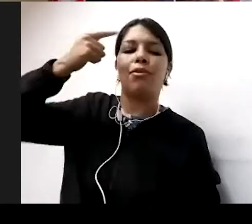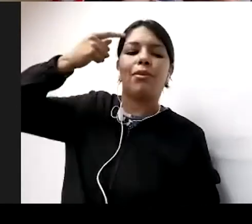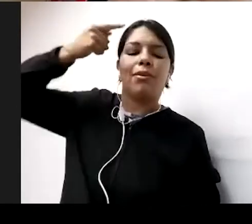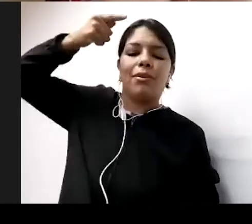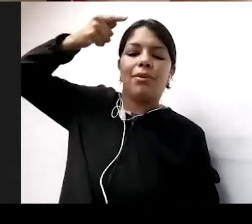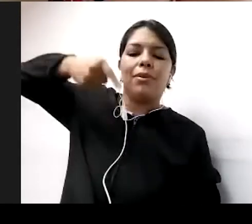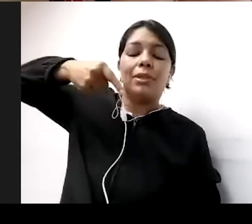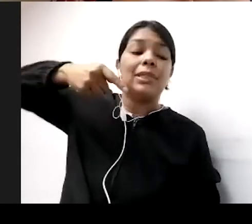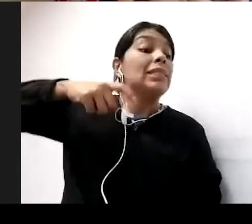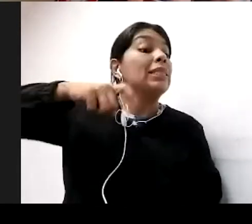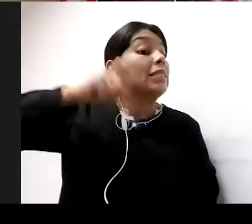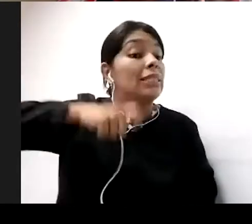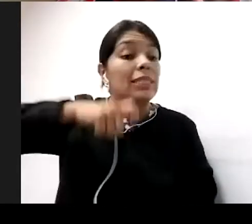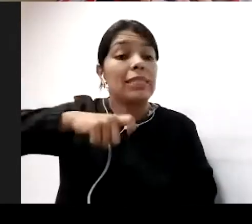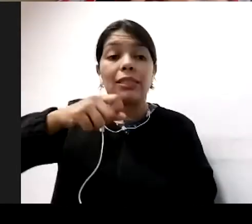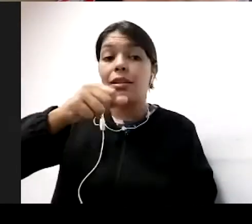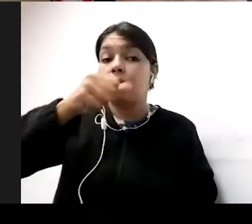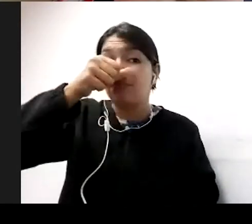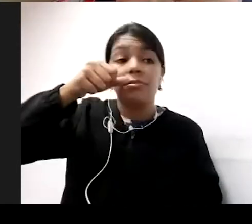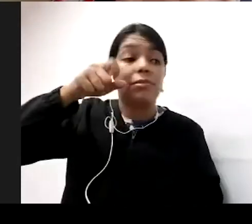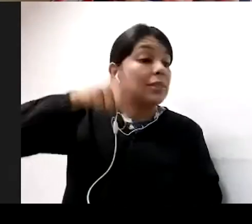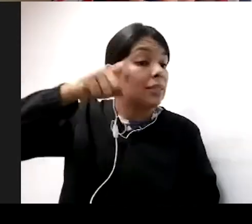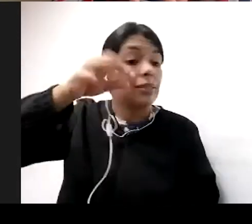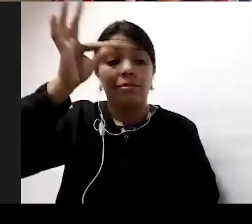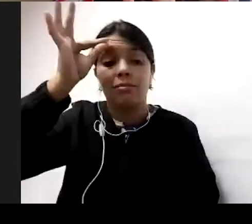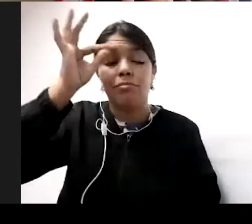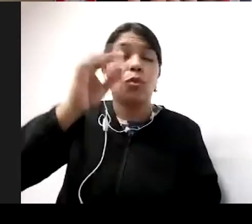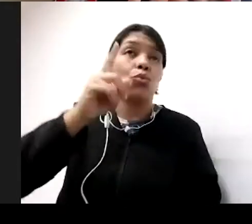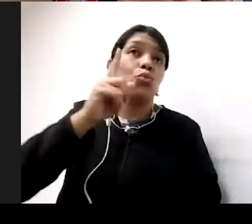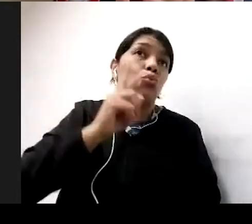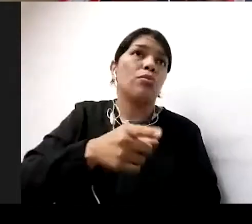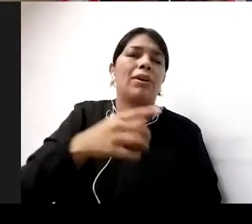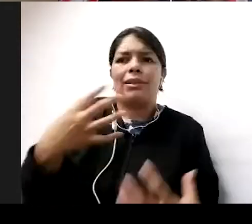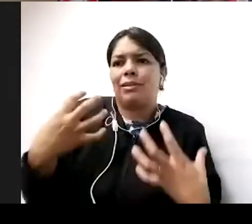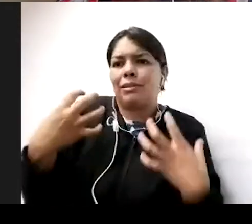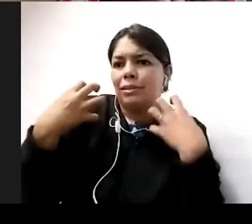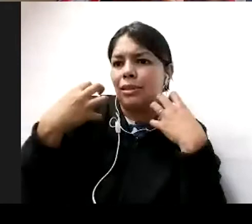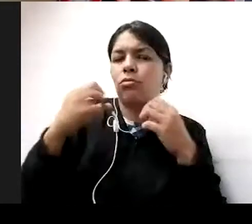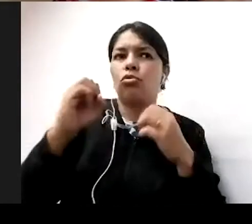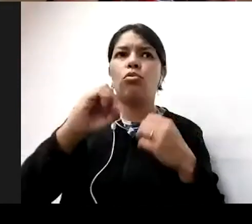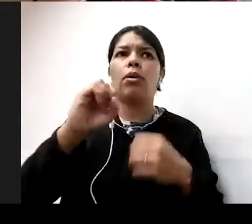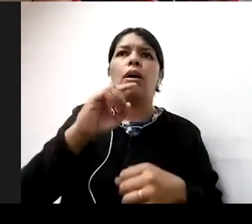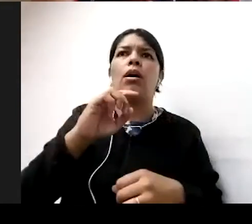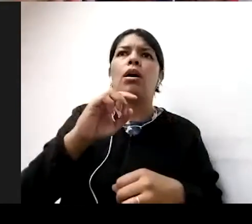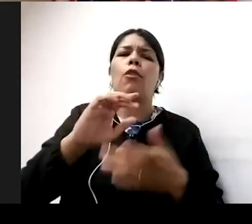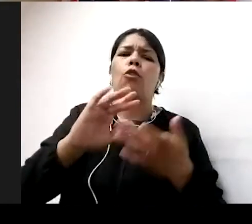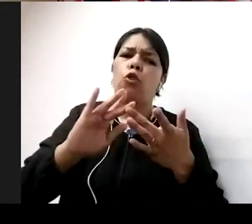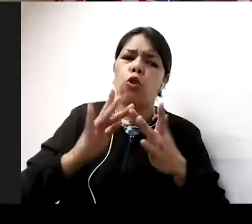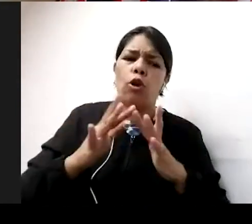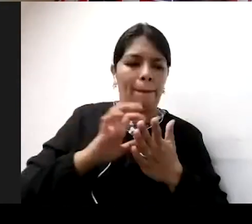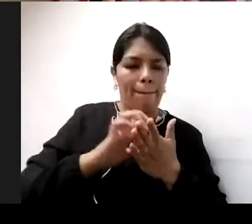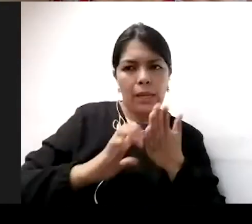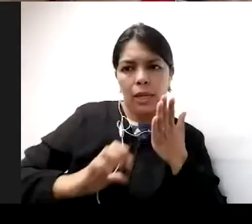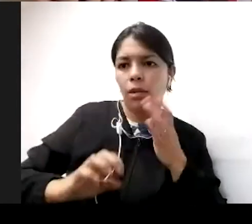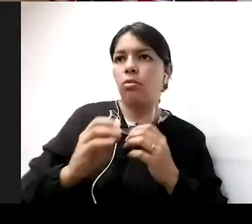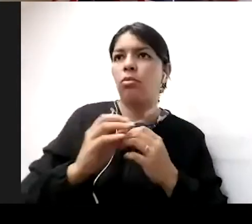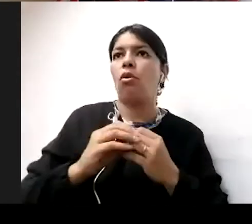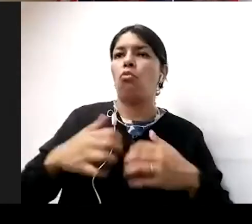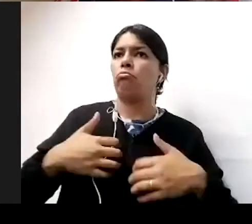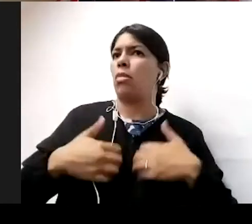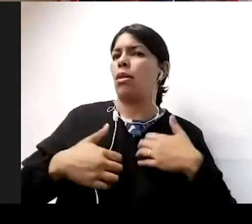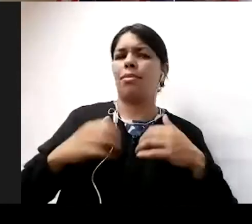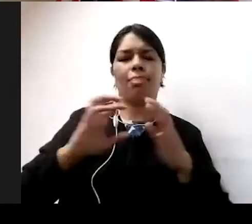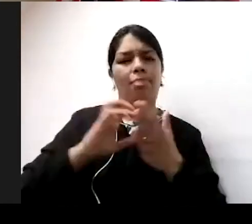necesito para liberarme del estrés, para aguantar el dolor, para no sentir miedo o simplemente para sentirme